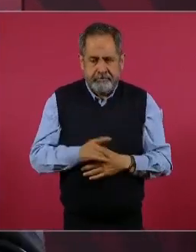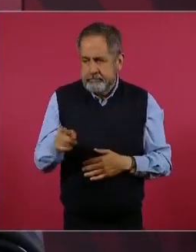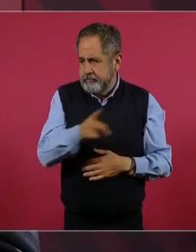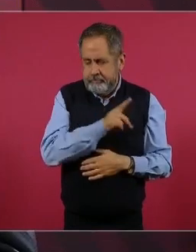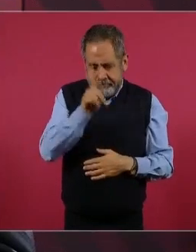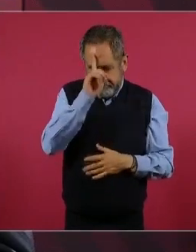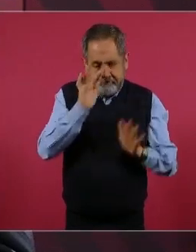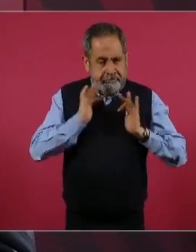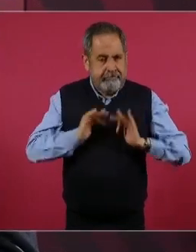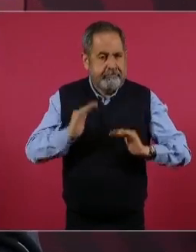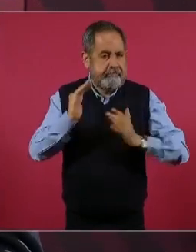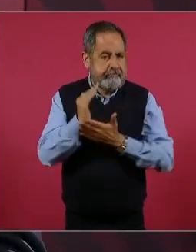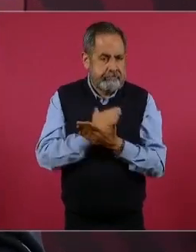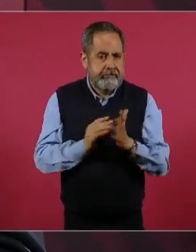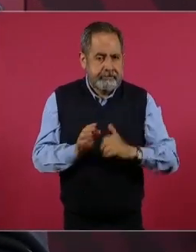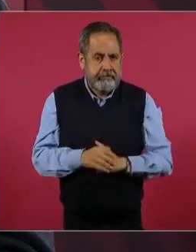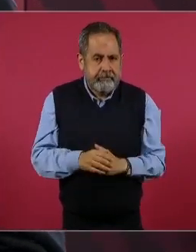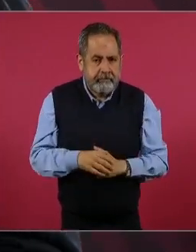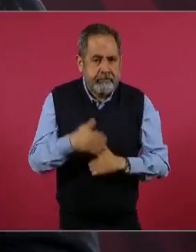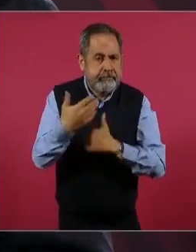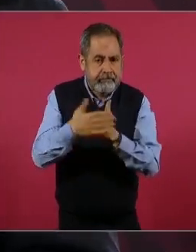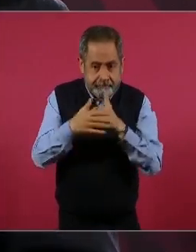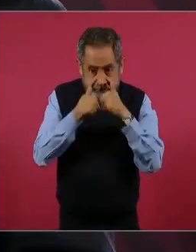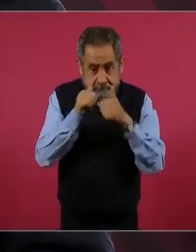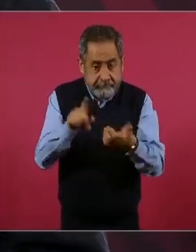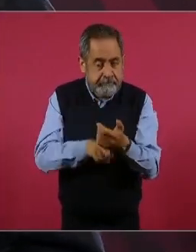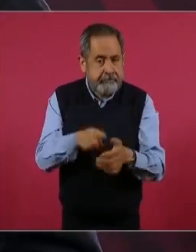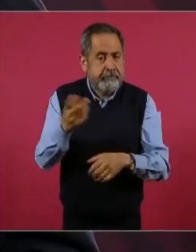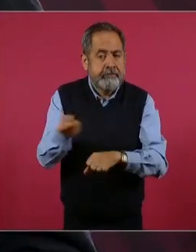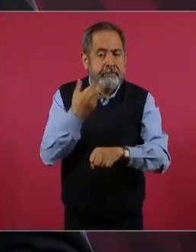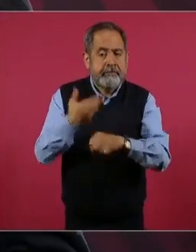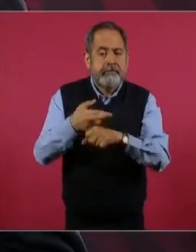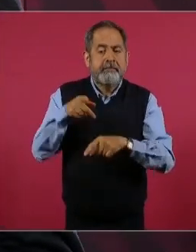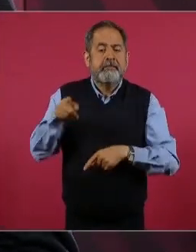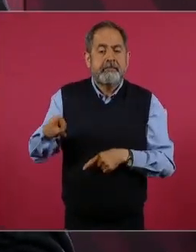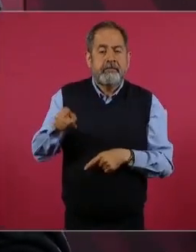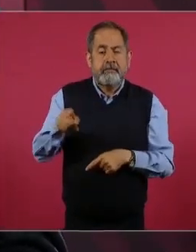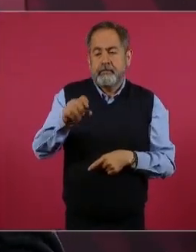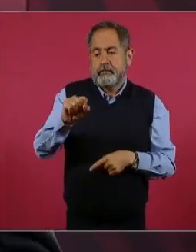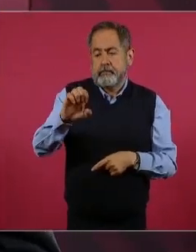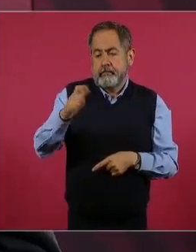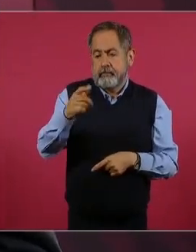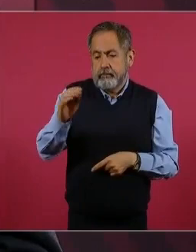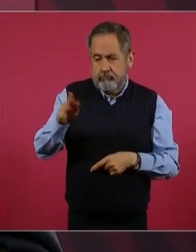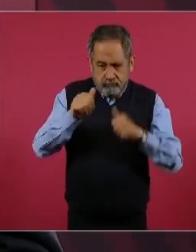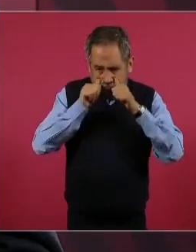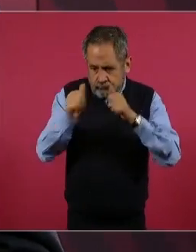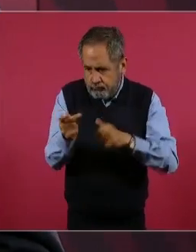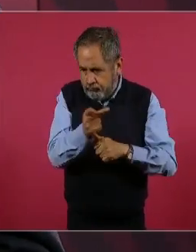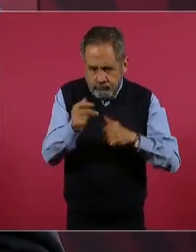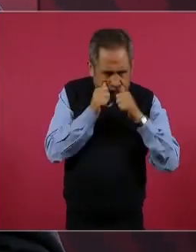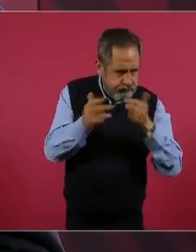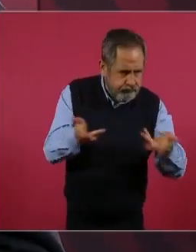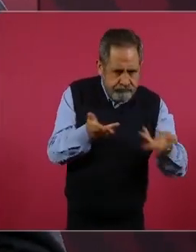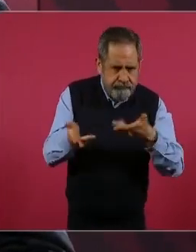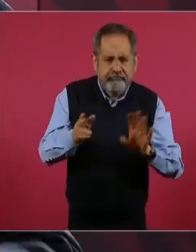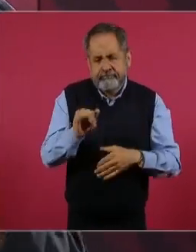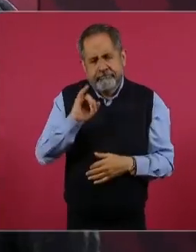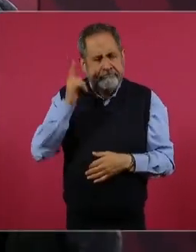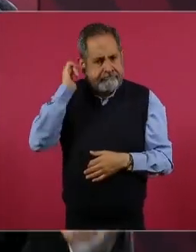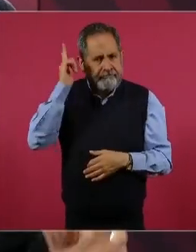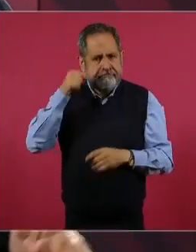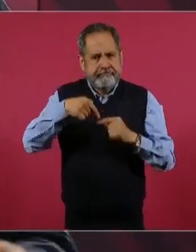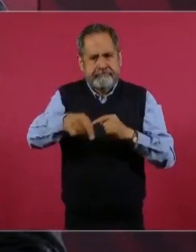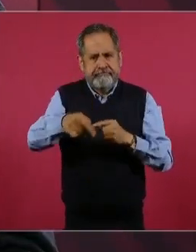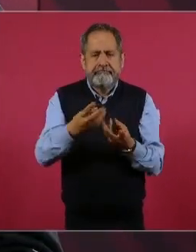serenos, los van a atender en la Secretaría de Gobernación y ojalá y